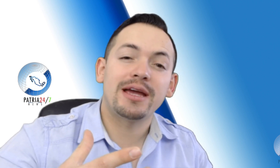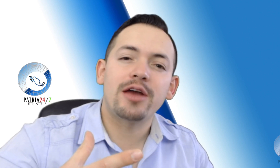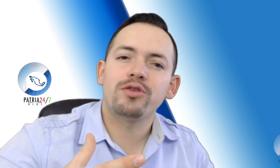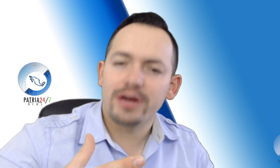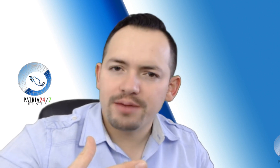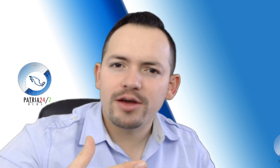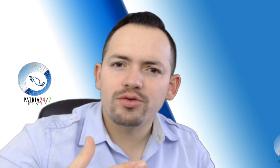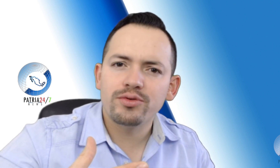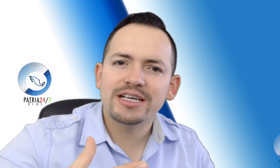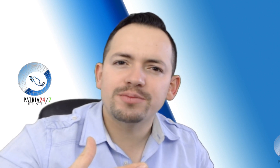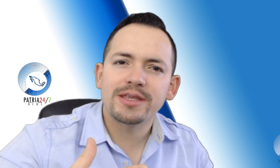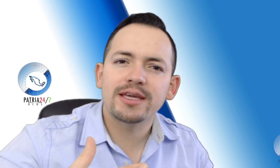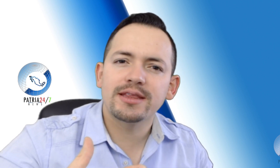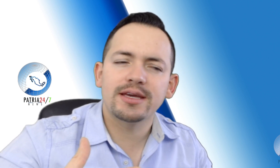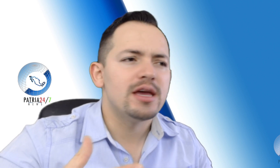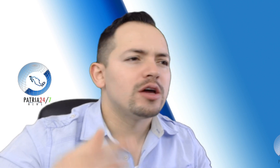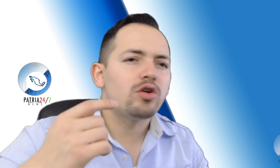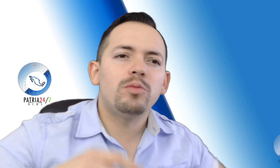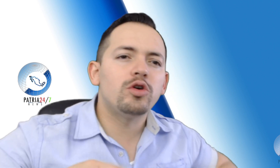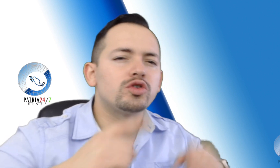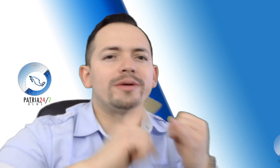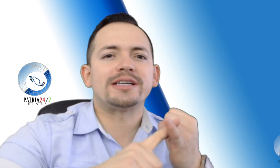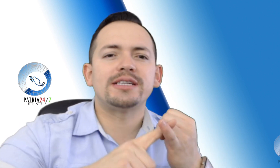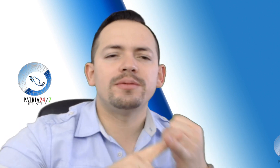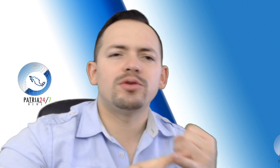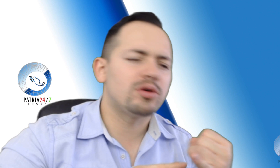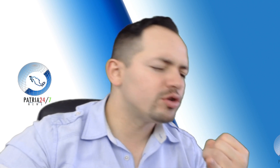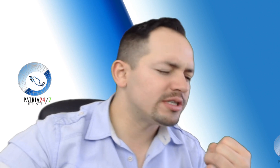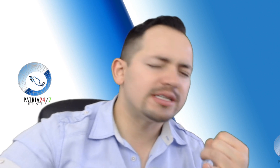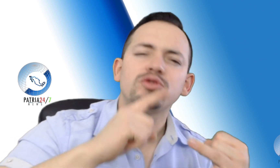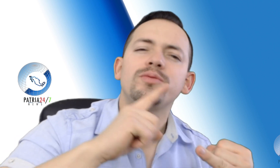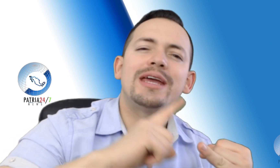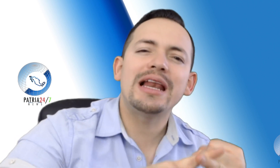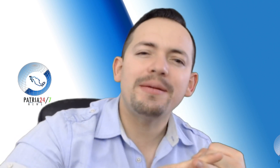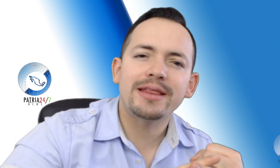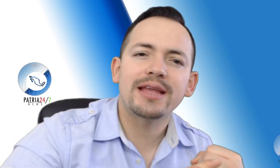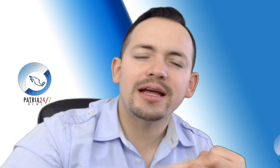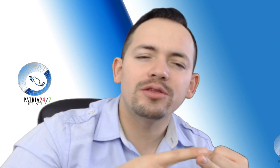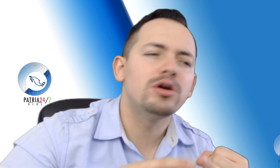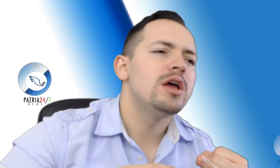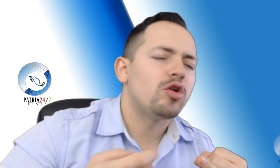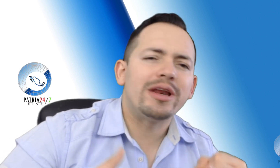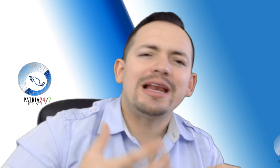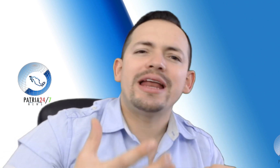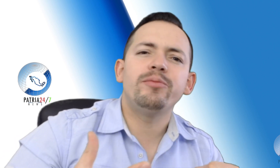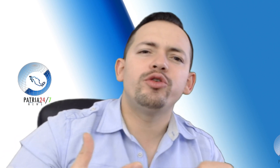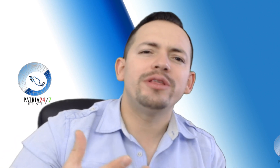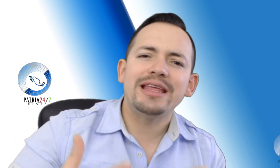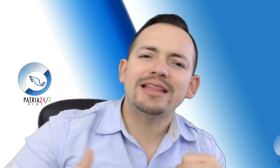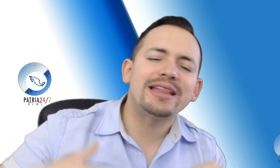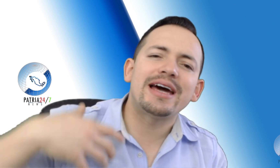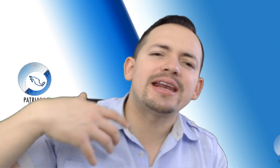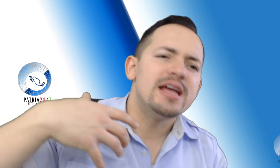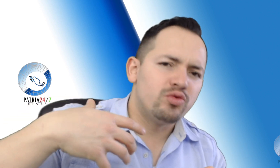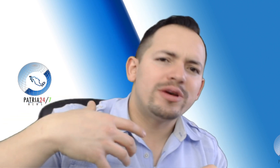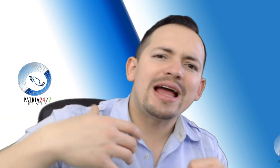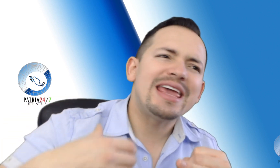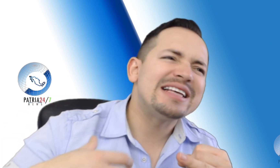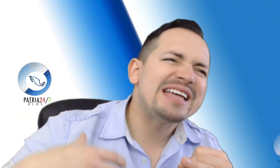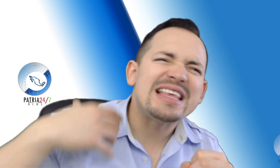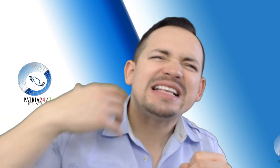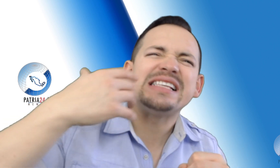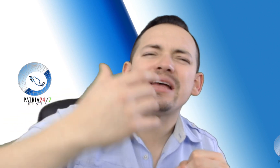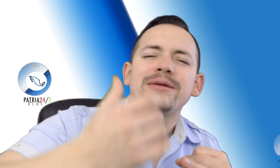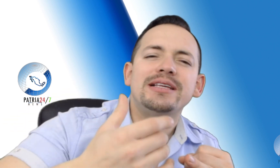le fabricaron o le armaron un expediente como subversivo, como si se estuviera levantando con el ánimo de intentar una,